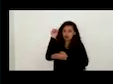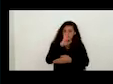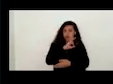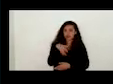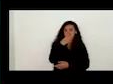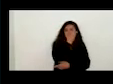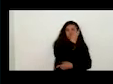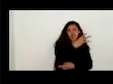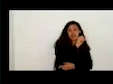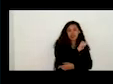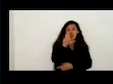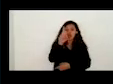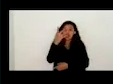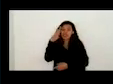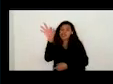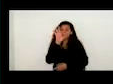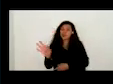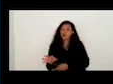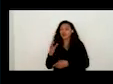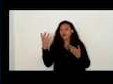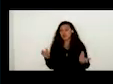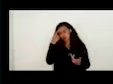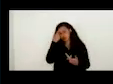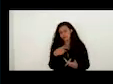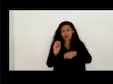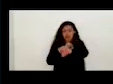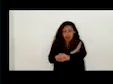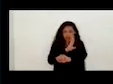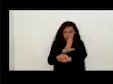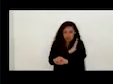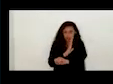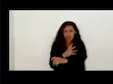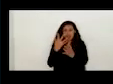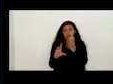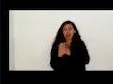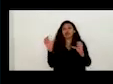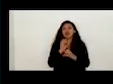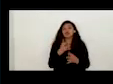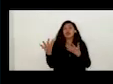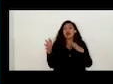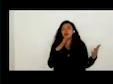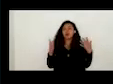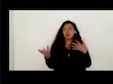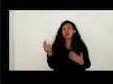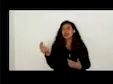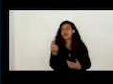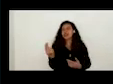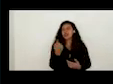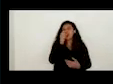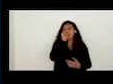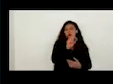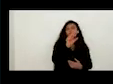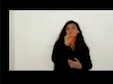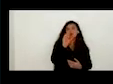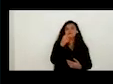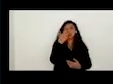al 35% de la cantidad del porcentaje de la energía. Y un requerimiento promedio se estima que puede ser de